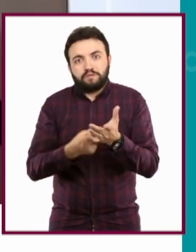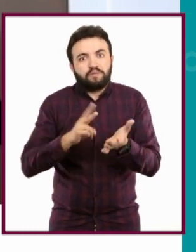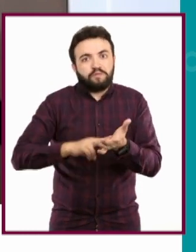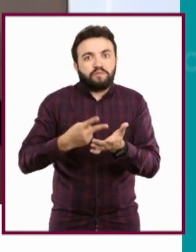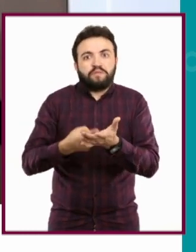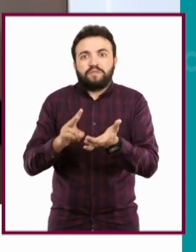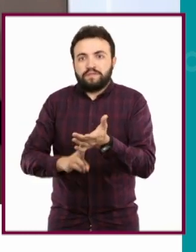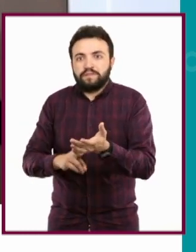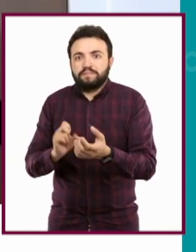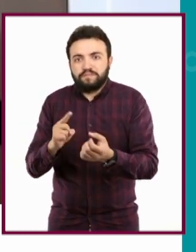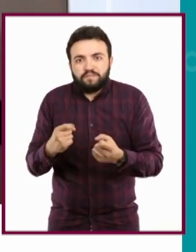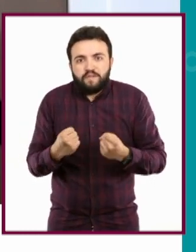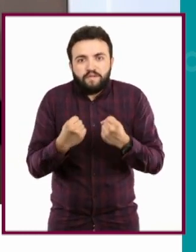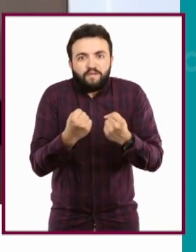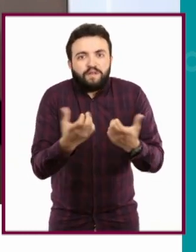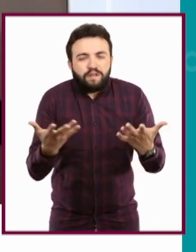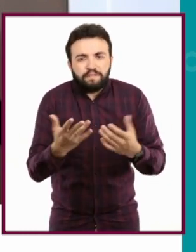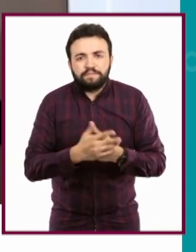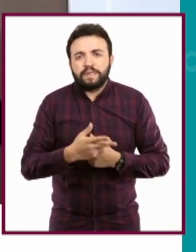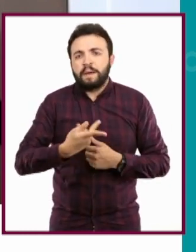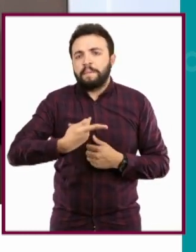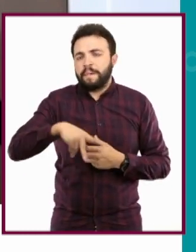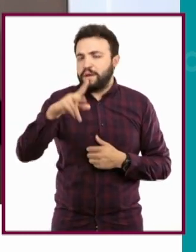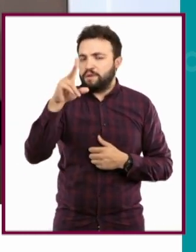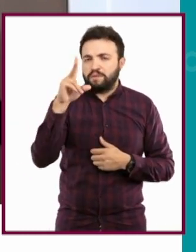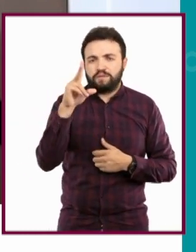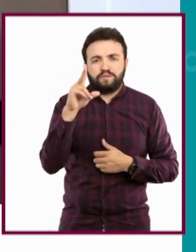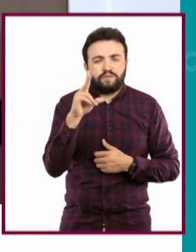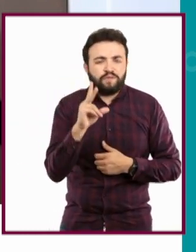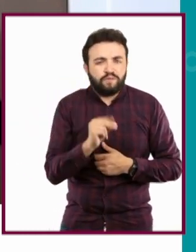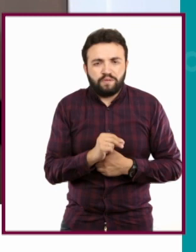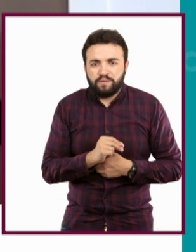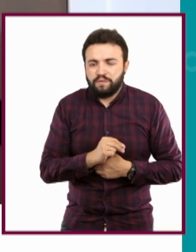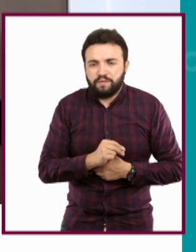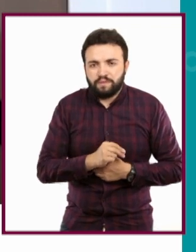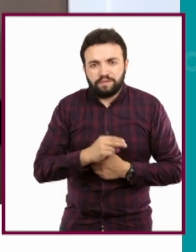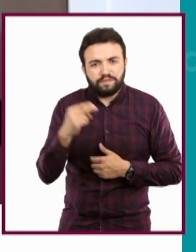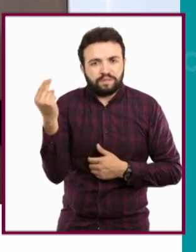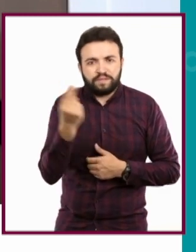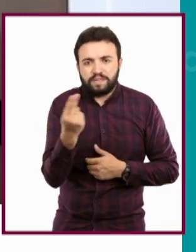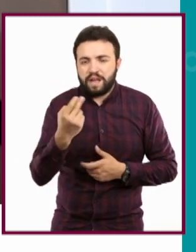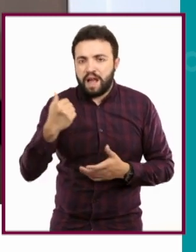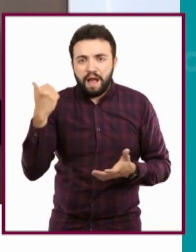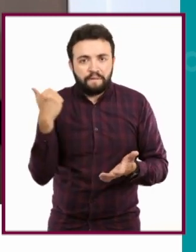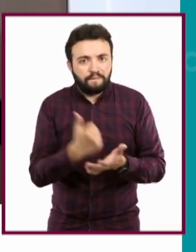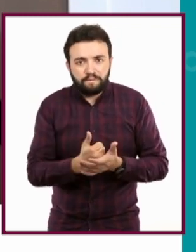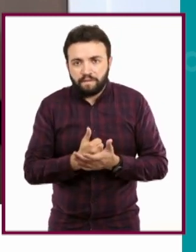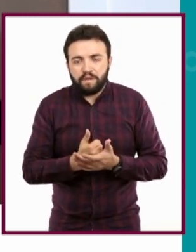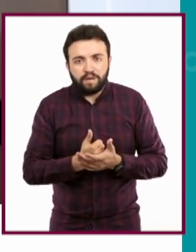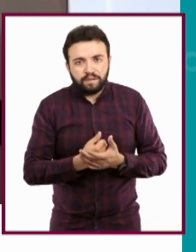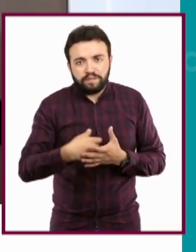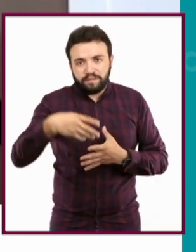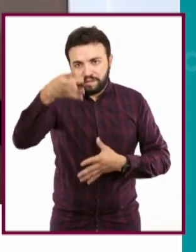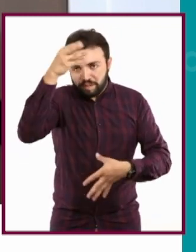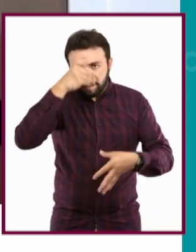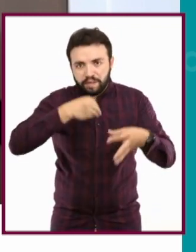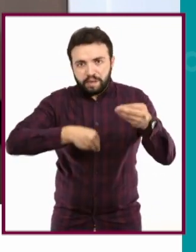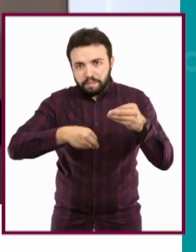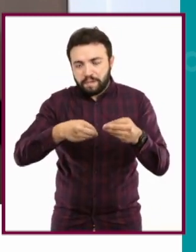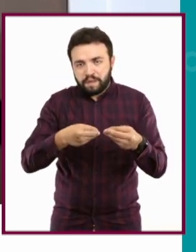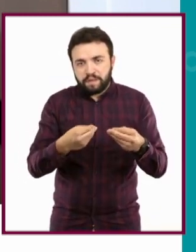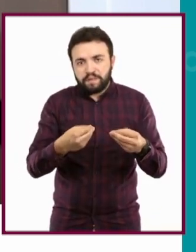se haga. Pero no necesariamente tiene que ser la práctica espiritual algo